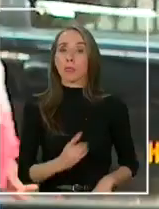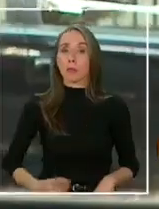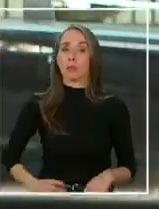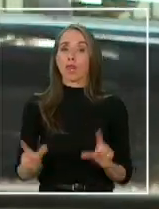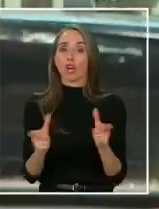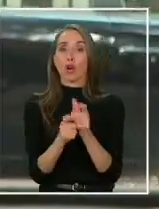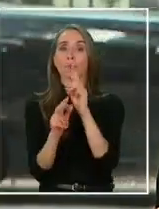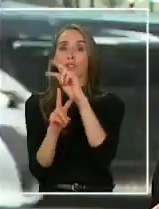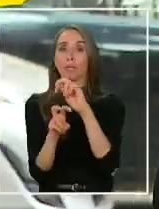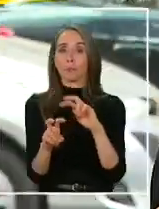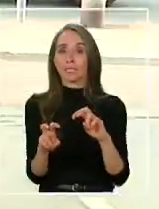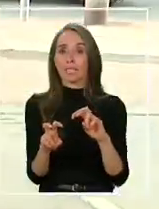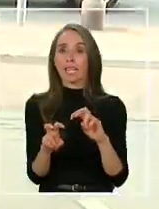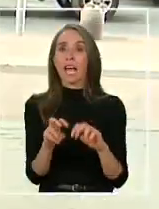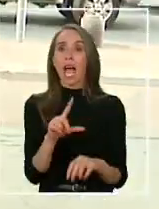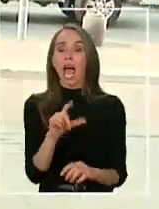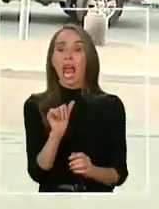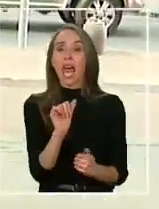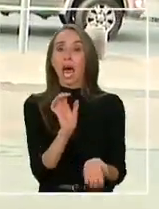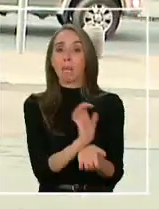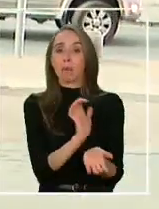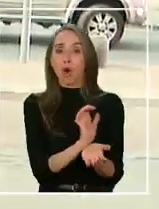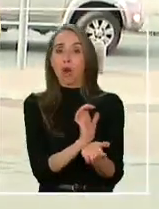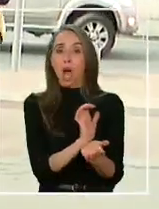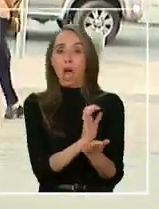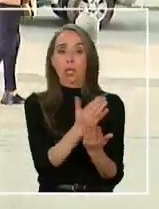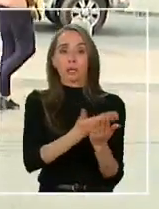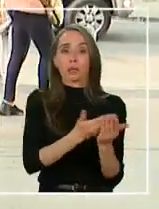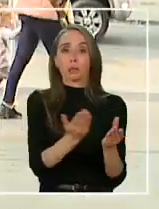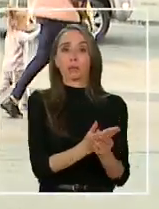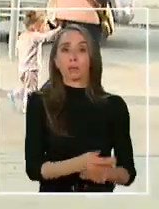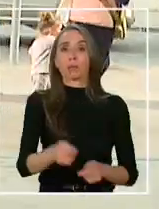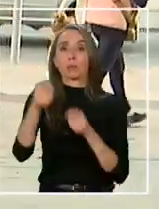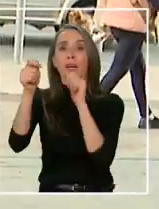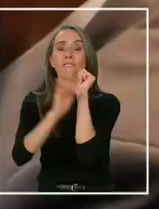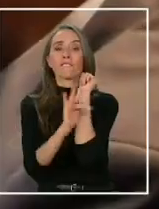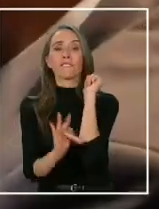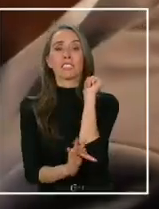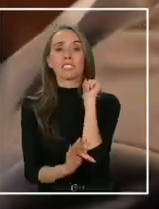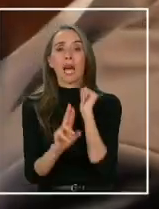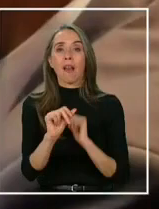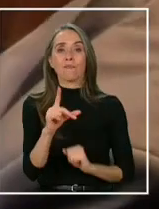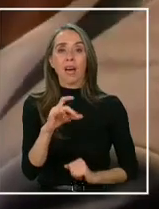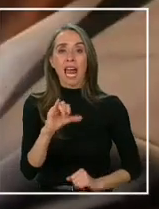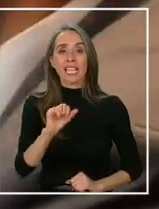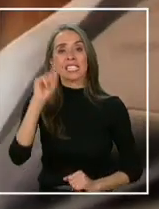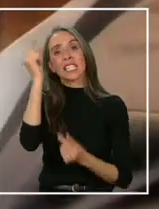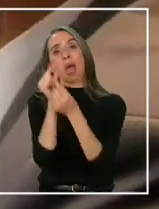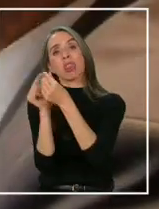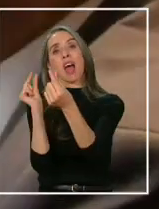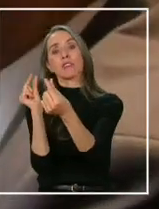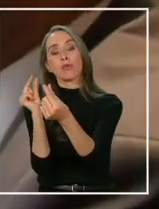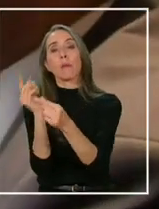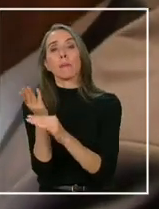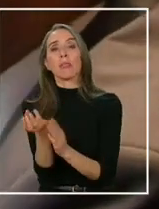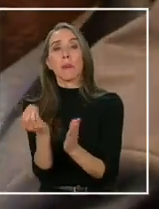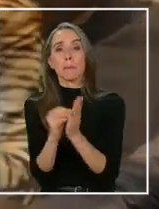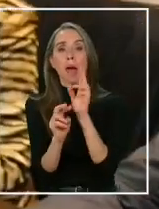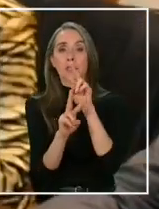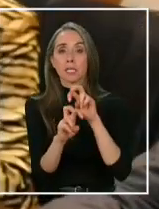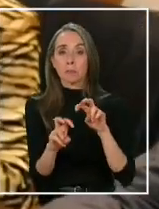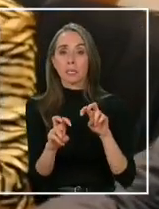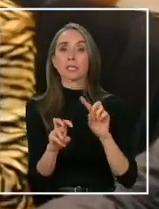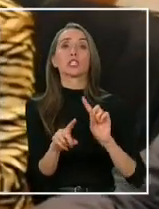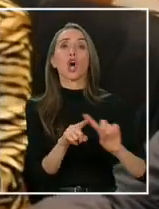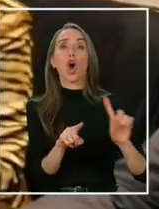comisión investigadora del caso La Polar llevaron al fiscal nacional Ángel Valencia, a quien solicitaron ampliar la indagatoria